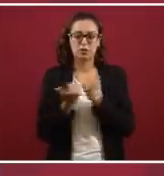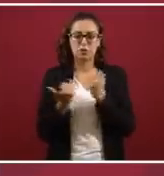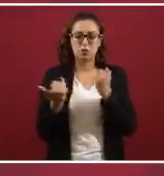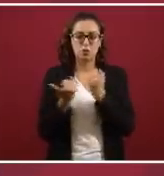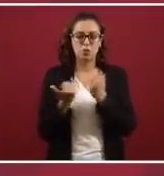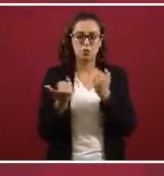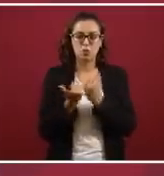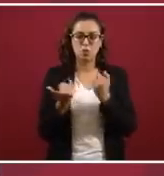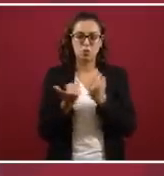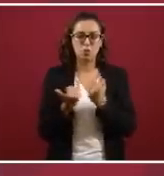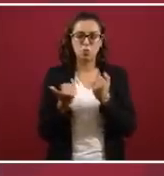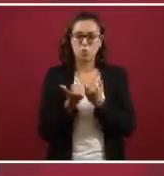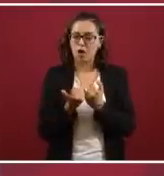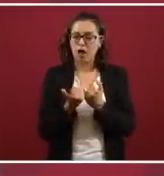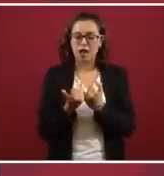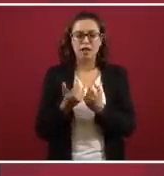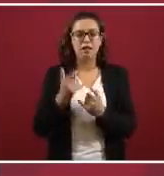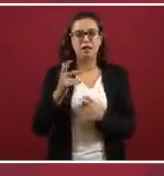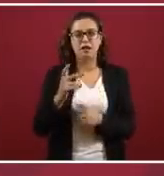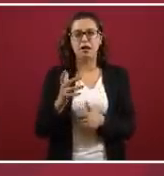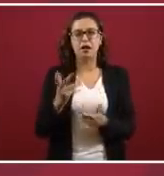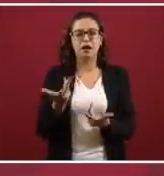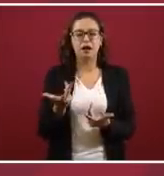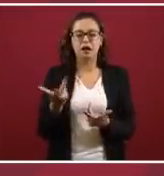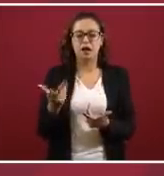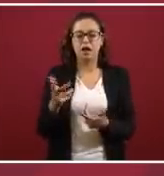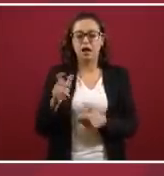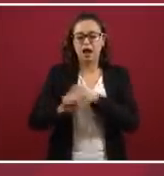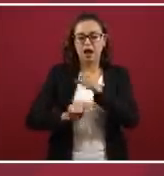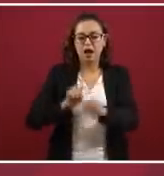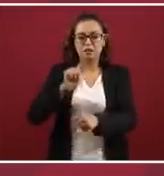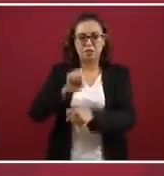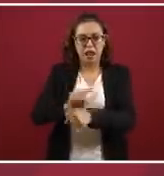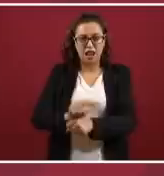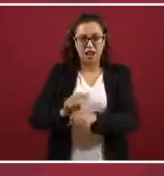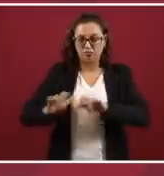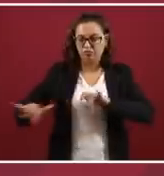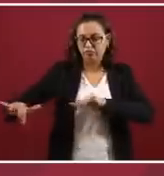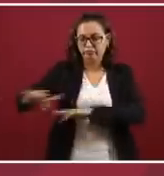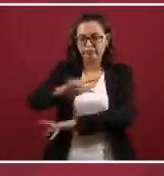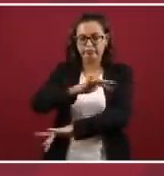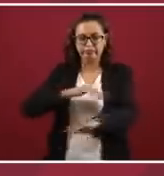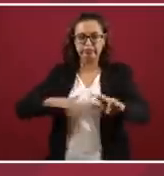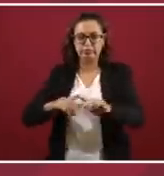con una vara para meterlos a un corral.